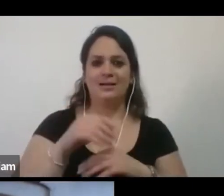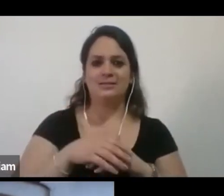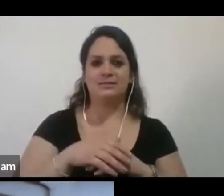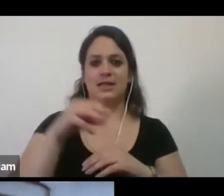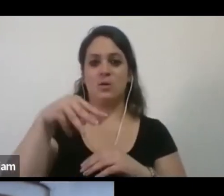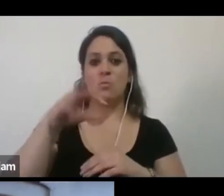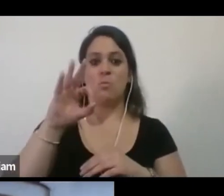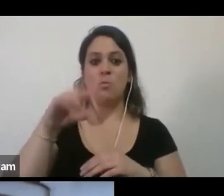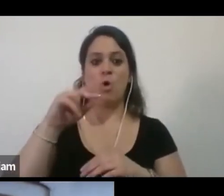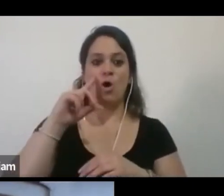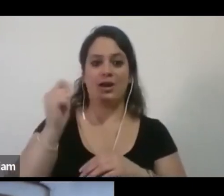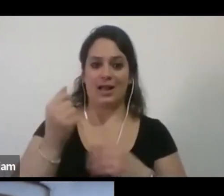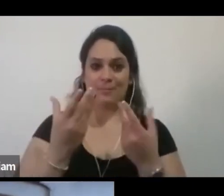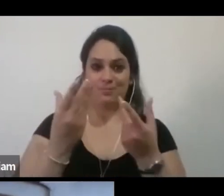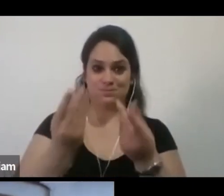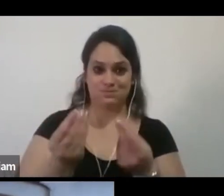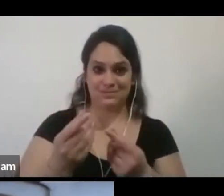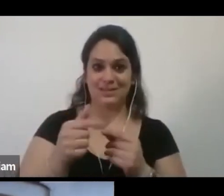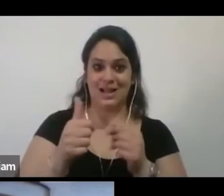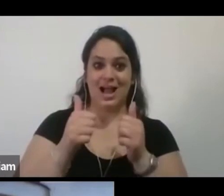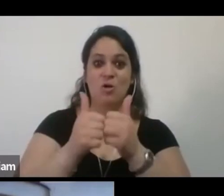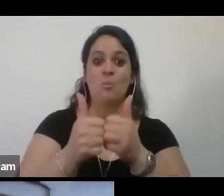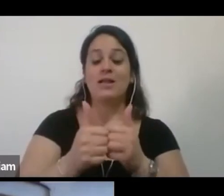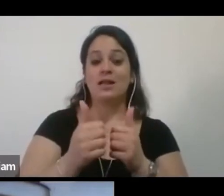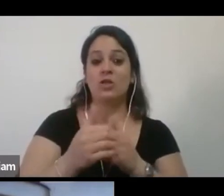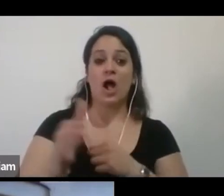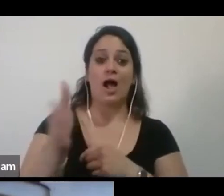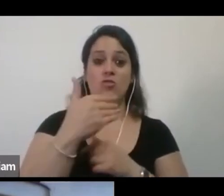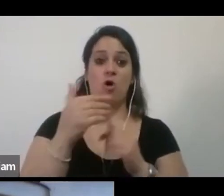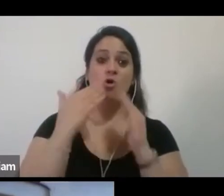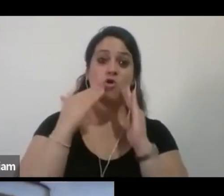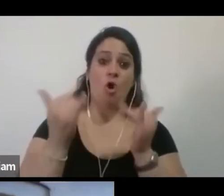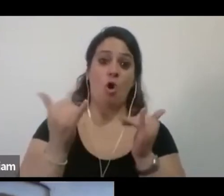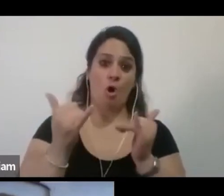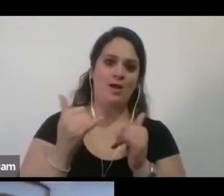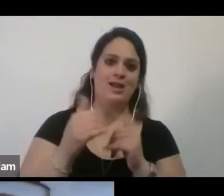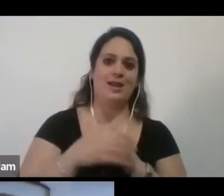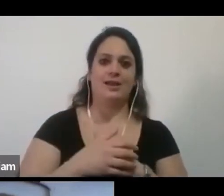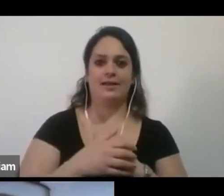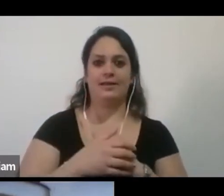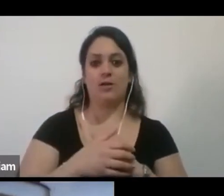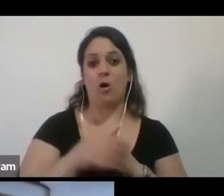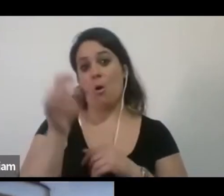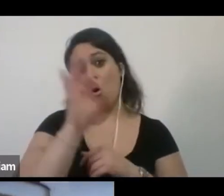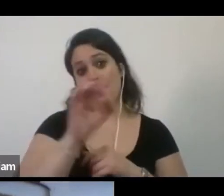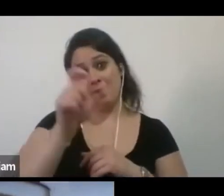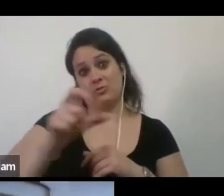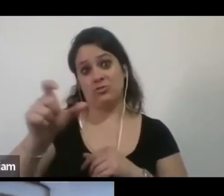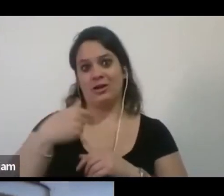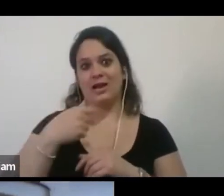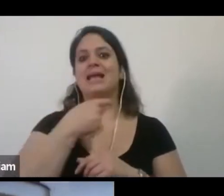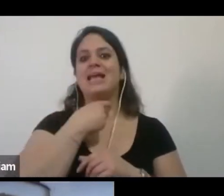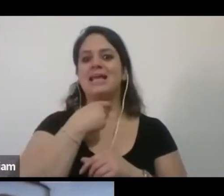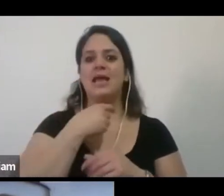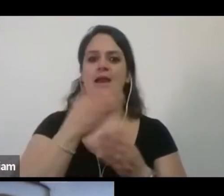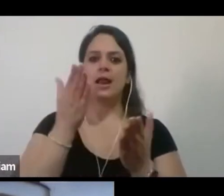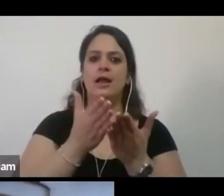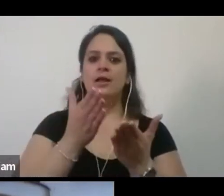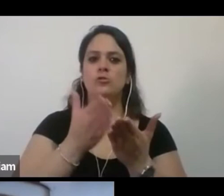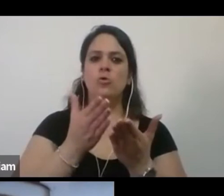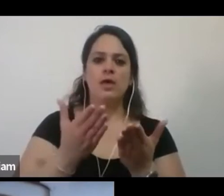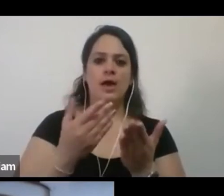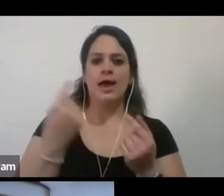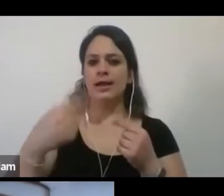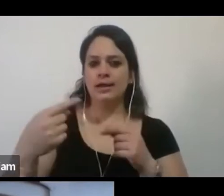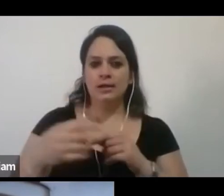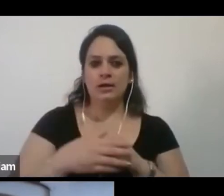este momento que estamos acompañando a todos los chicos, chicas y personas que están por definir una profesión o que